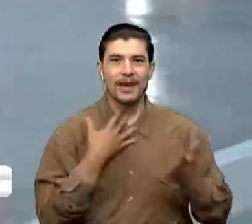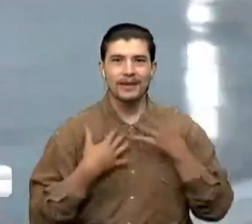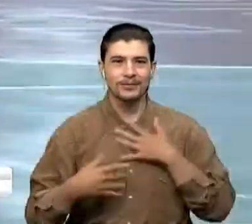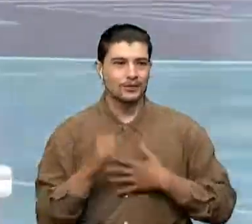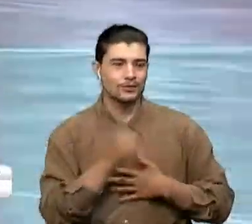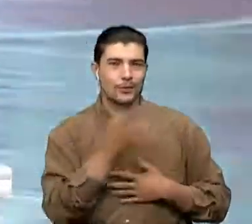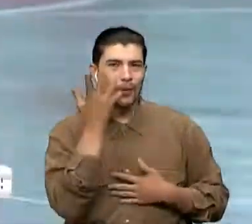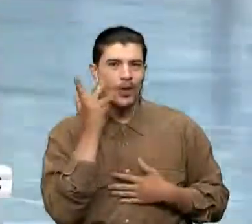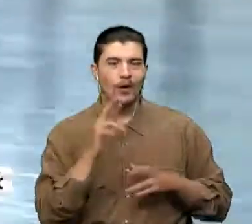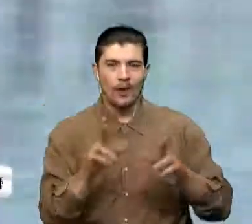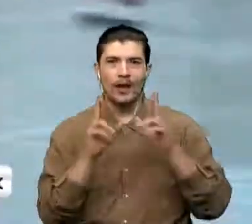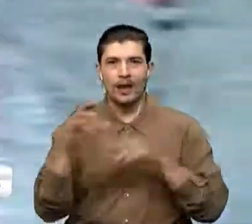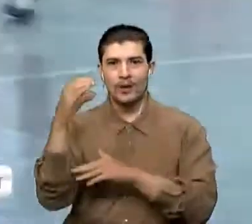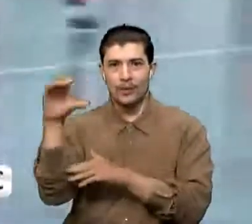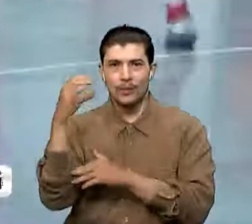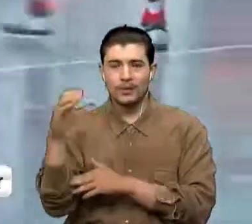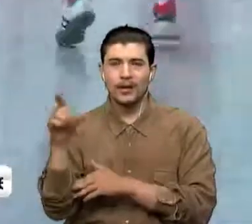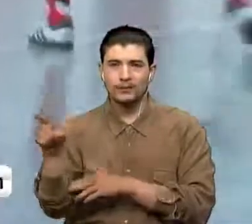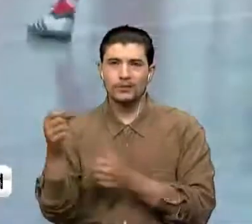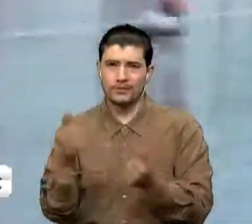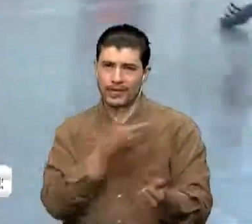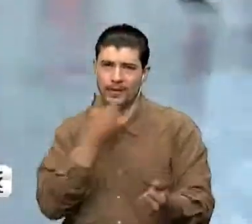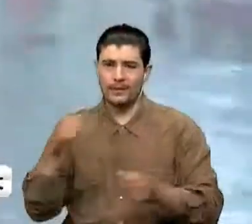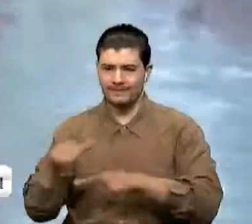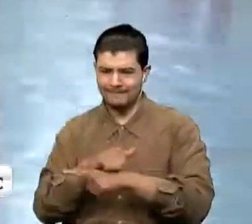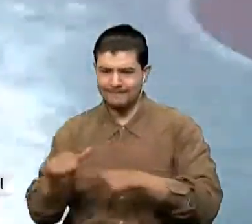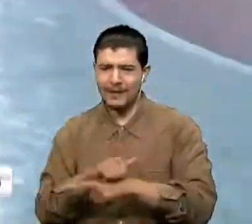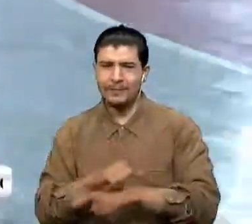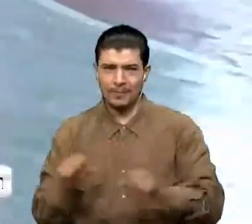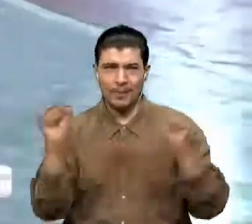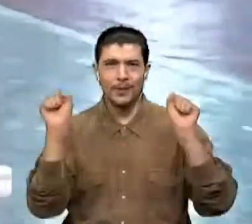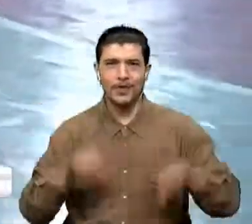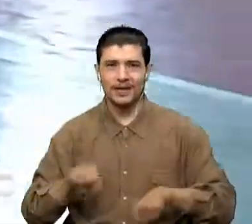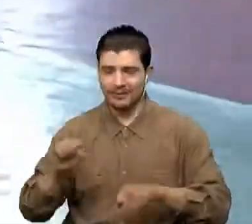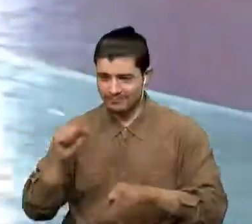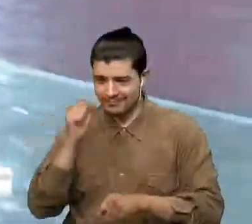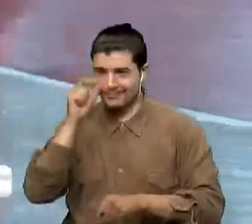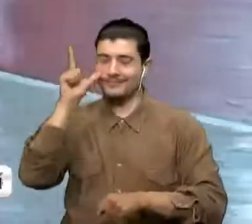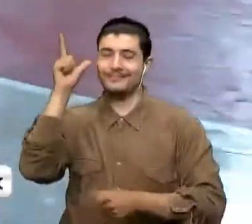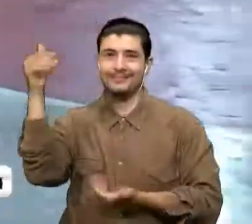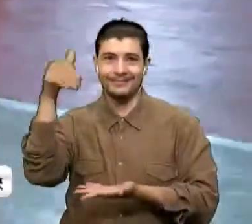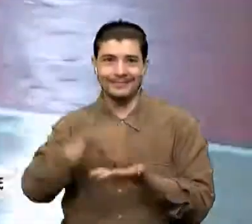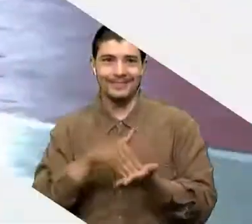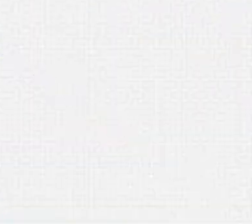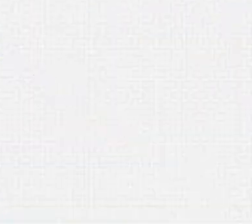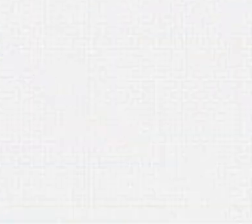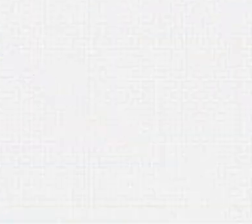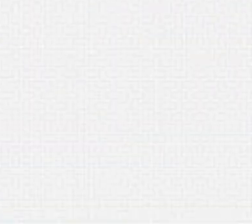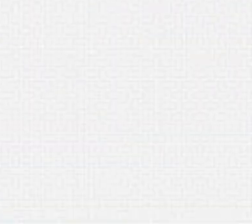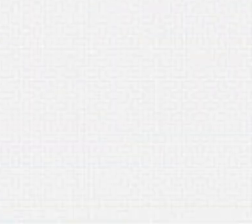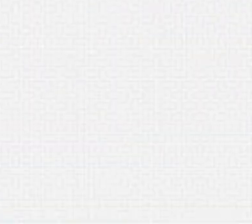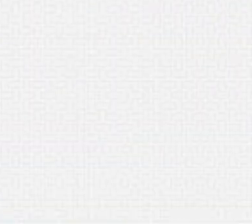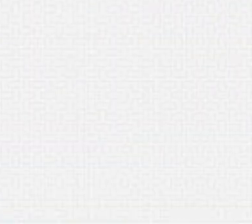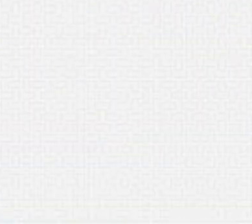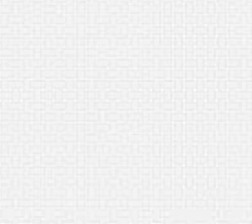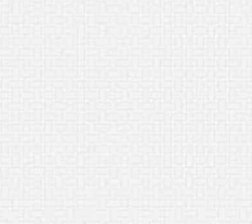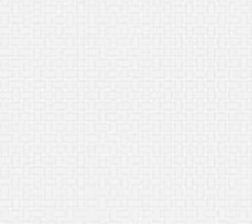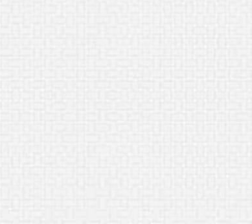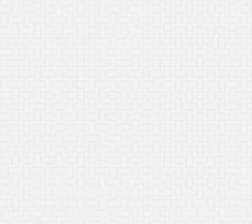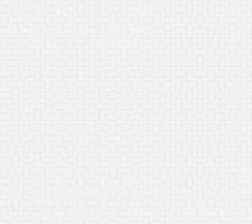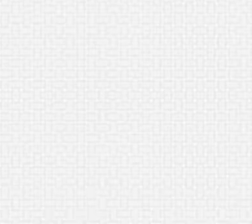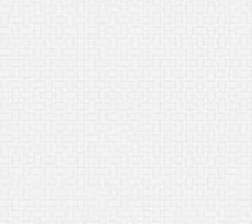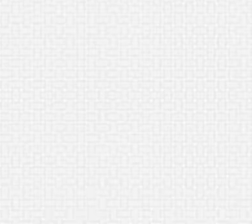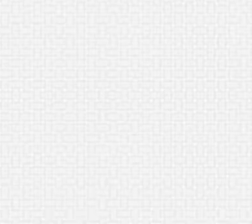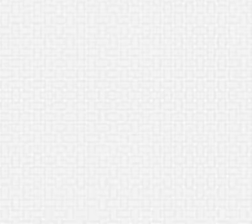espera obtener su mejor forma deportiva para buscar la resurrección este sábado ante real antioquia ganando punto